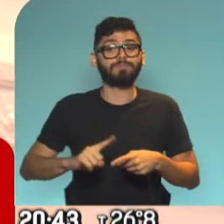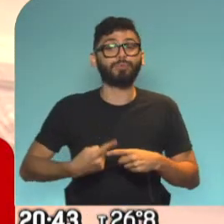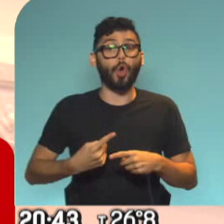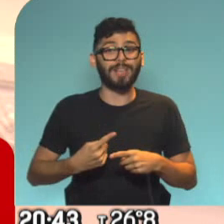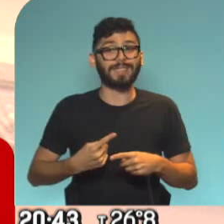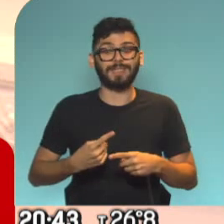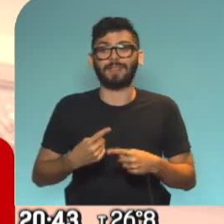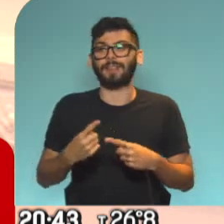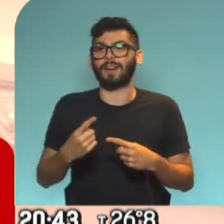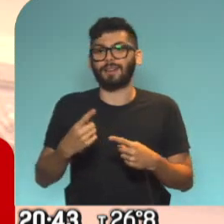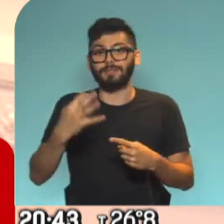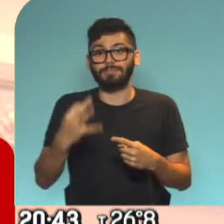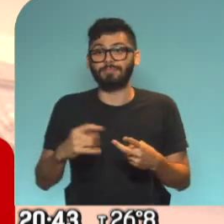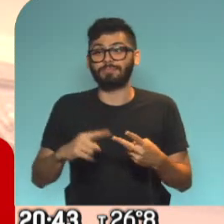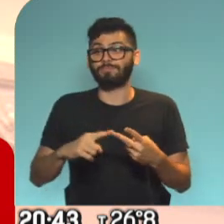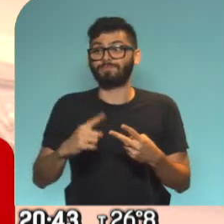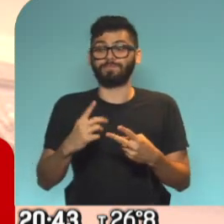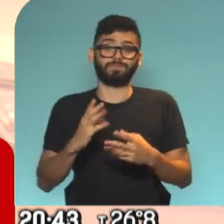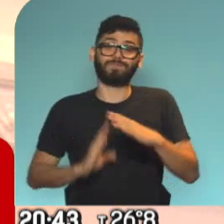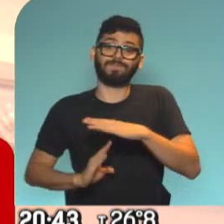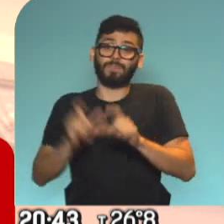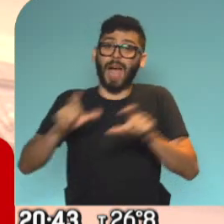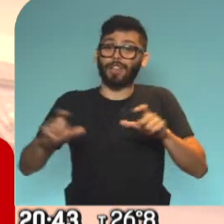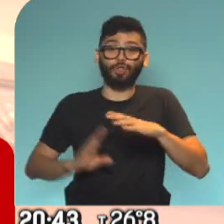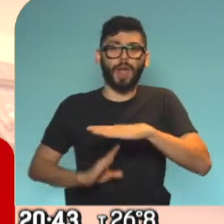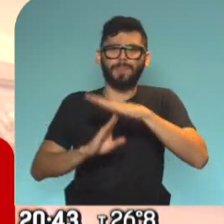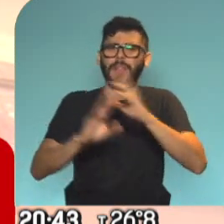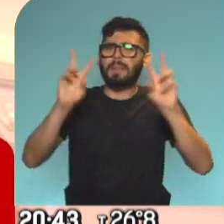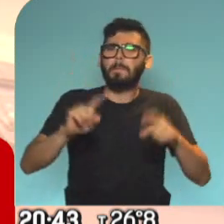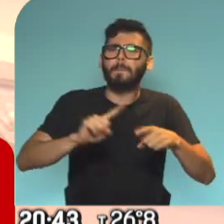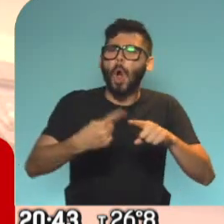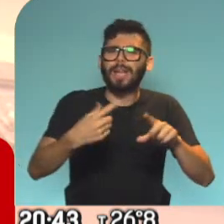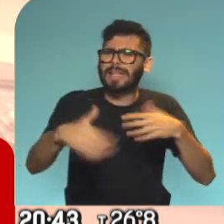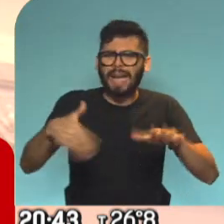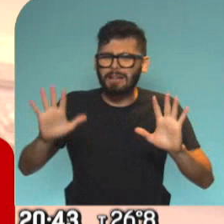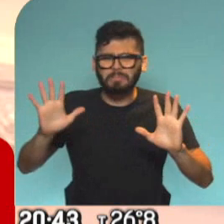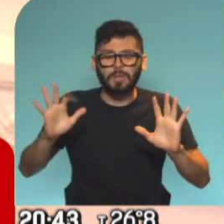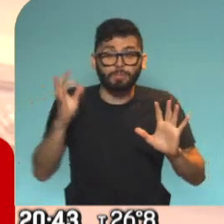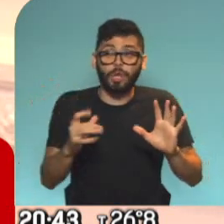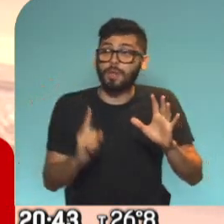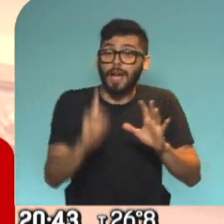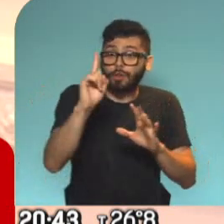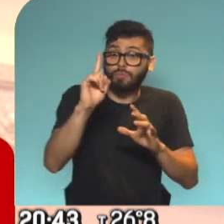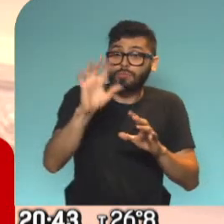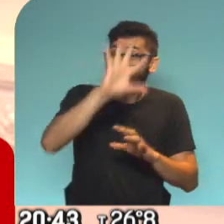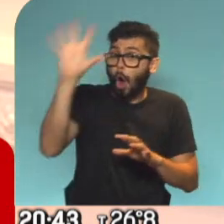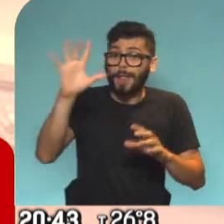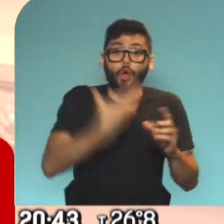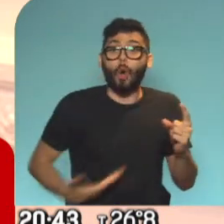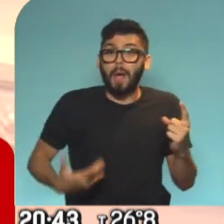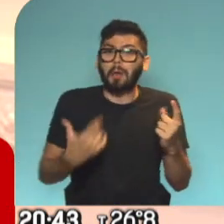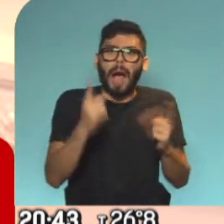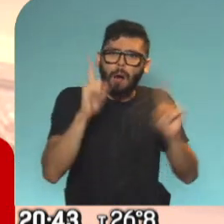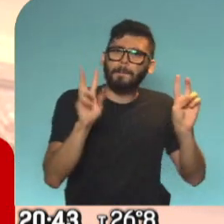del desafío de los dirigentes, independientemente de los colores partidarios, porque en esa reunión de Norte Grande hay peronistas y hay radicales